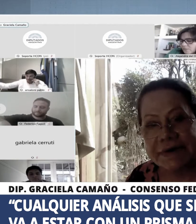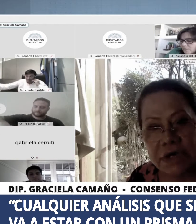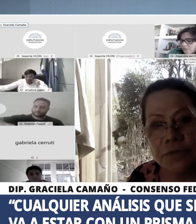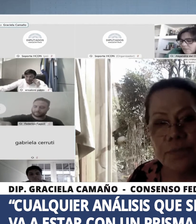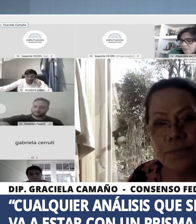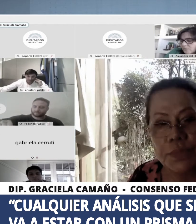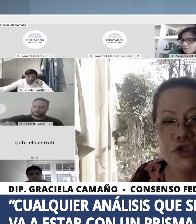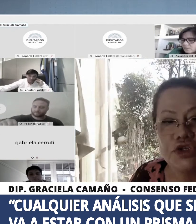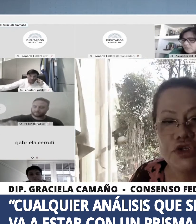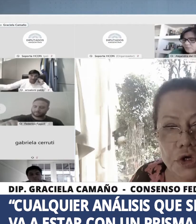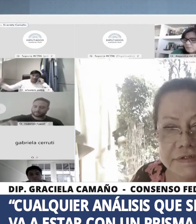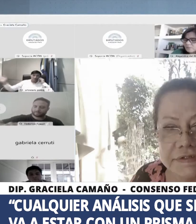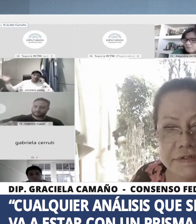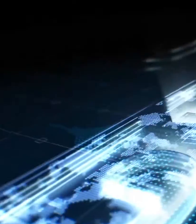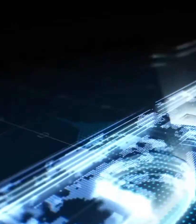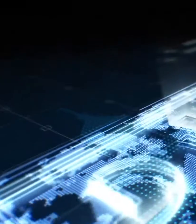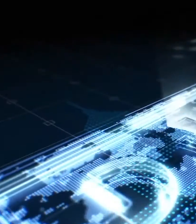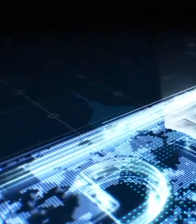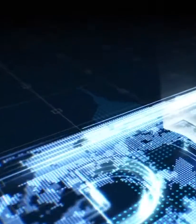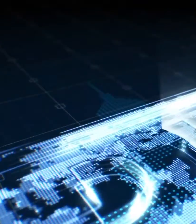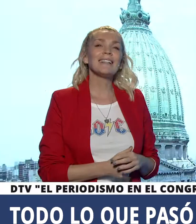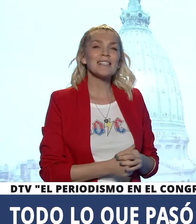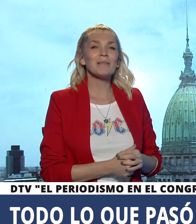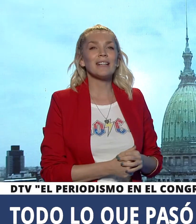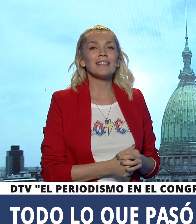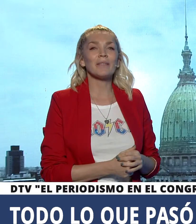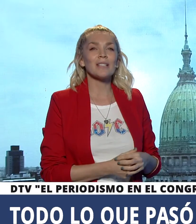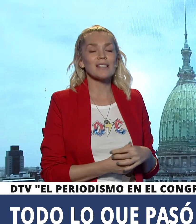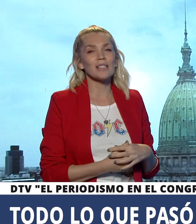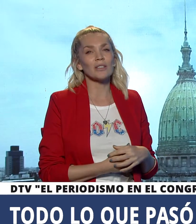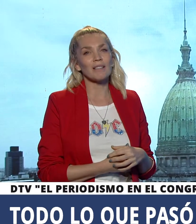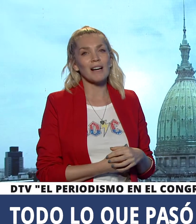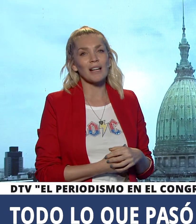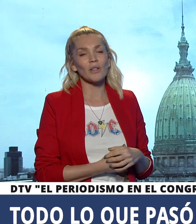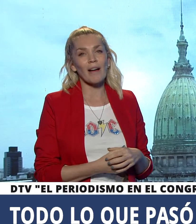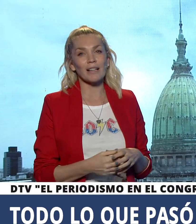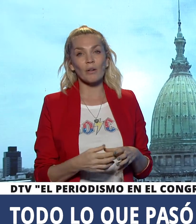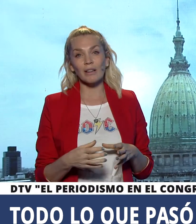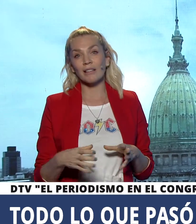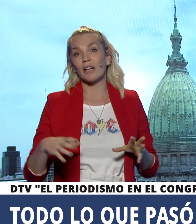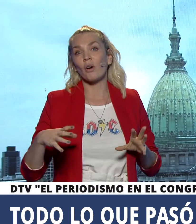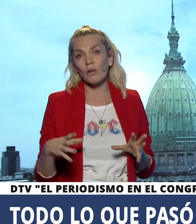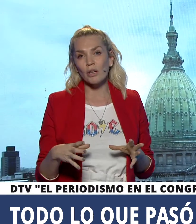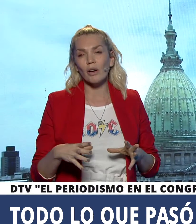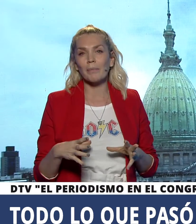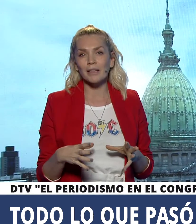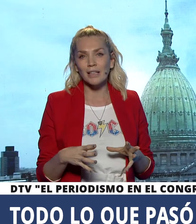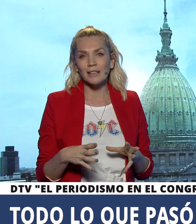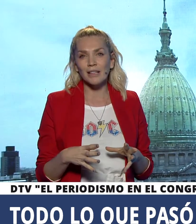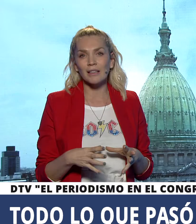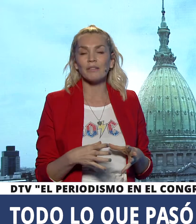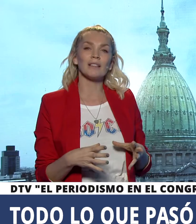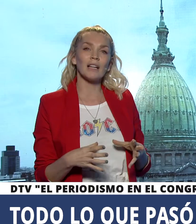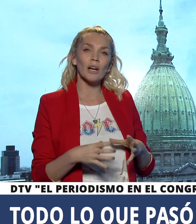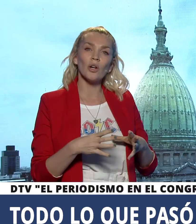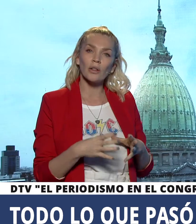y recomposiciones. Esta semana también se siguió trabajando alrededor de este código que